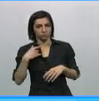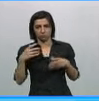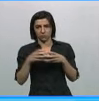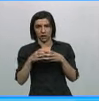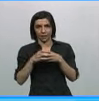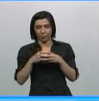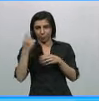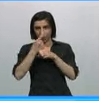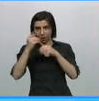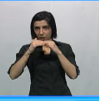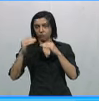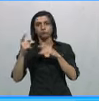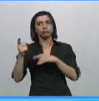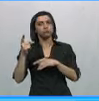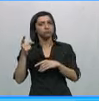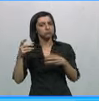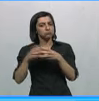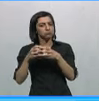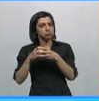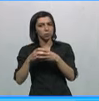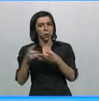y realmente ha tenido un rendimiento